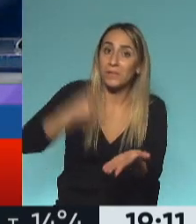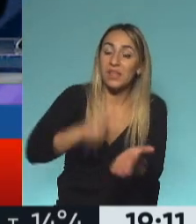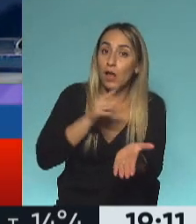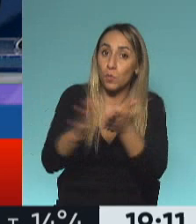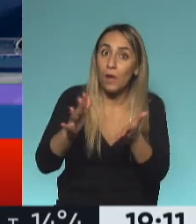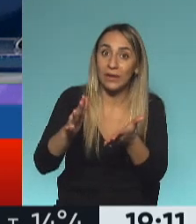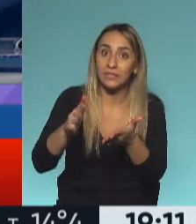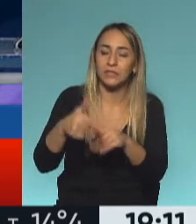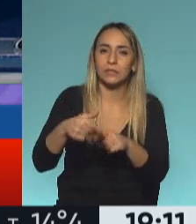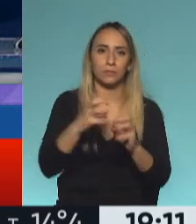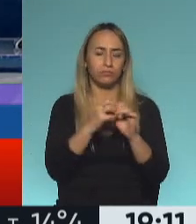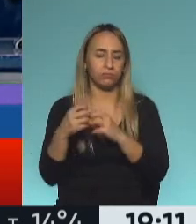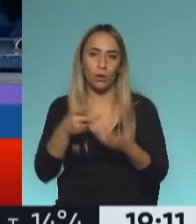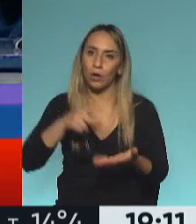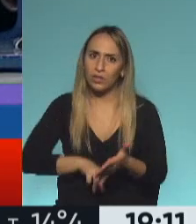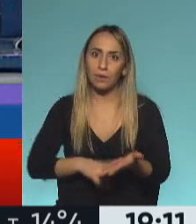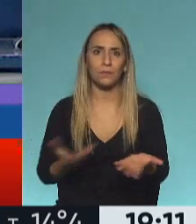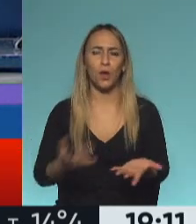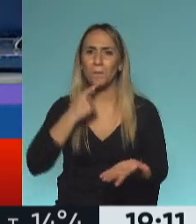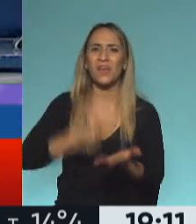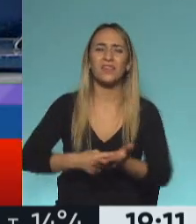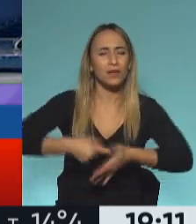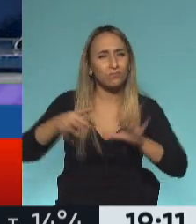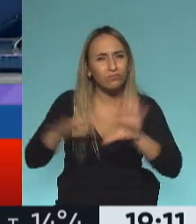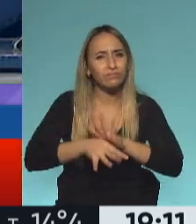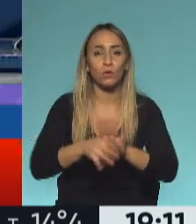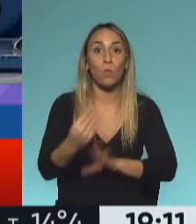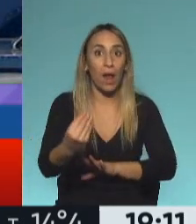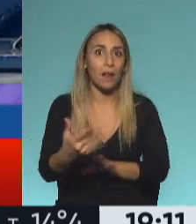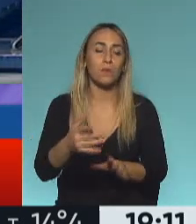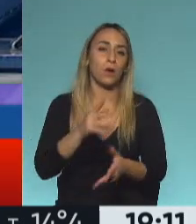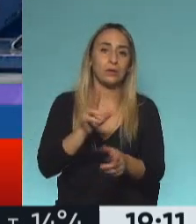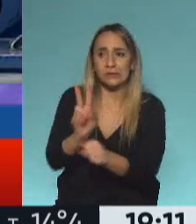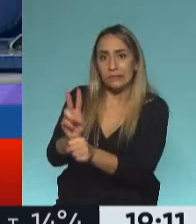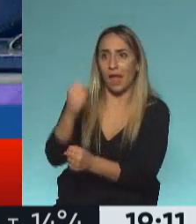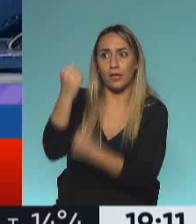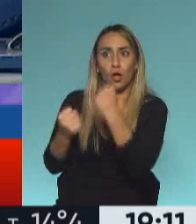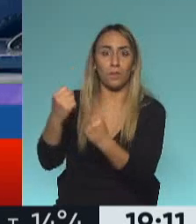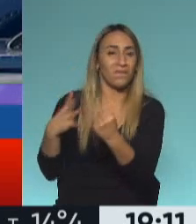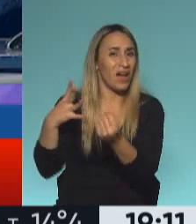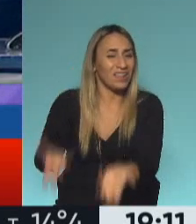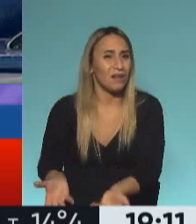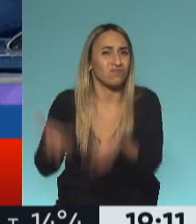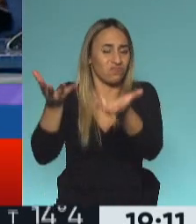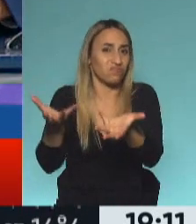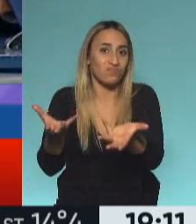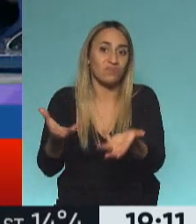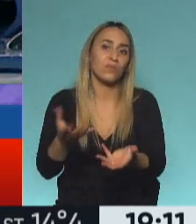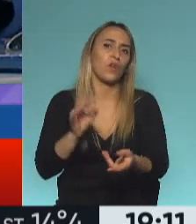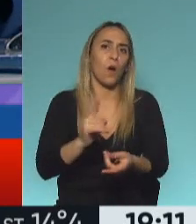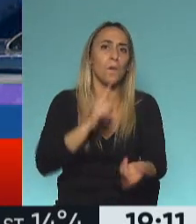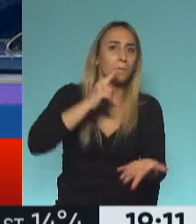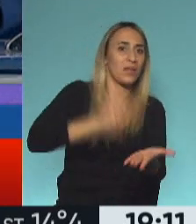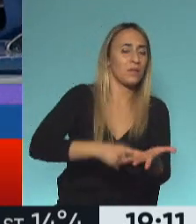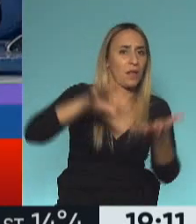Fiorentino, ¿cuál puede ser una medida? ¿En qué medida no pega a la economía, que todavía tiene que reactivarse? ¿En qué medida no se le pega a las pymes,